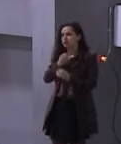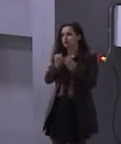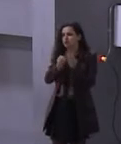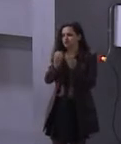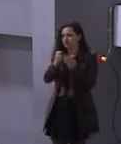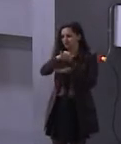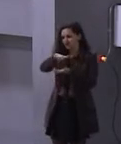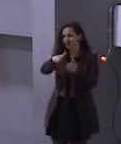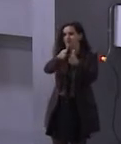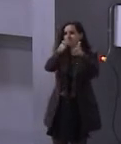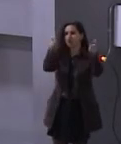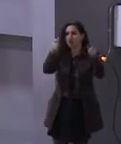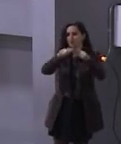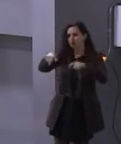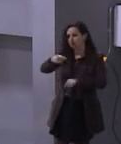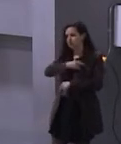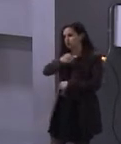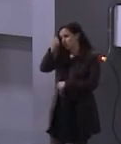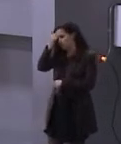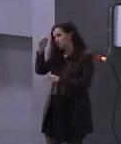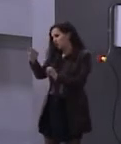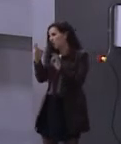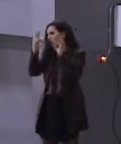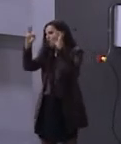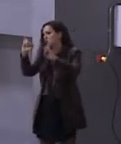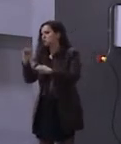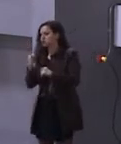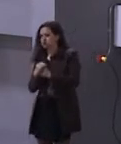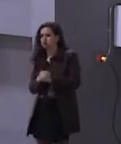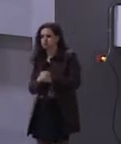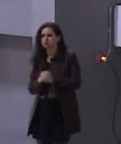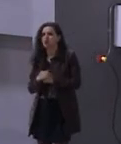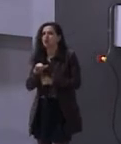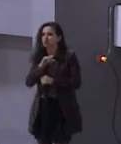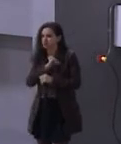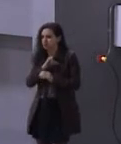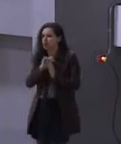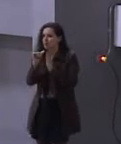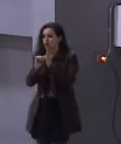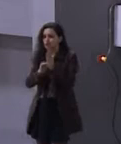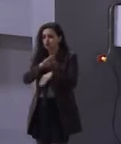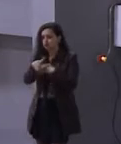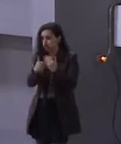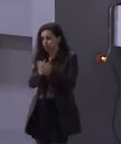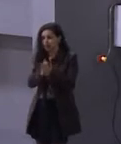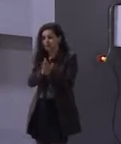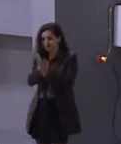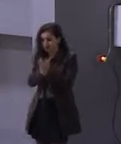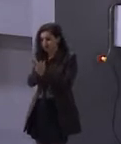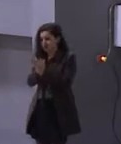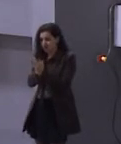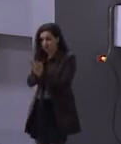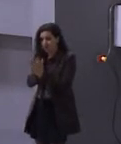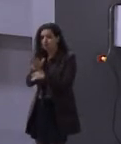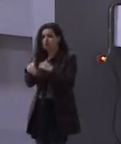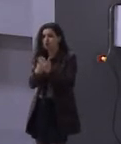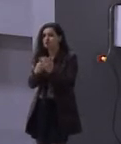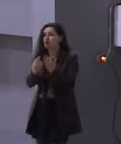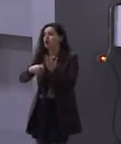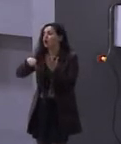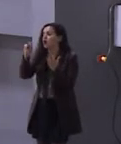es una universidad de alta calidad. Es una universidad que tiene todos sus programas académicos